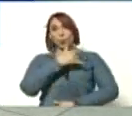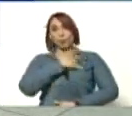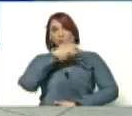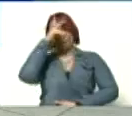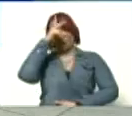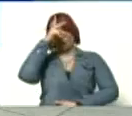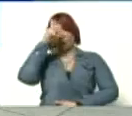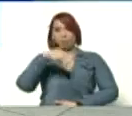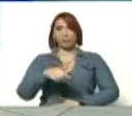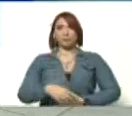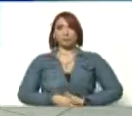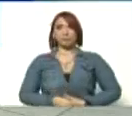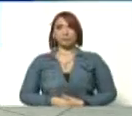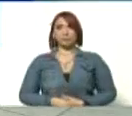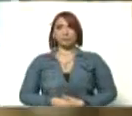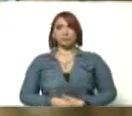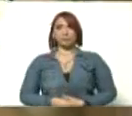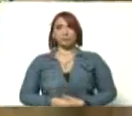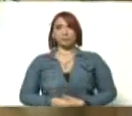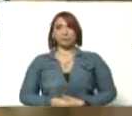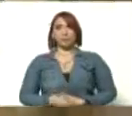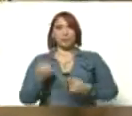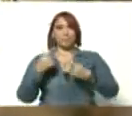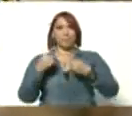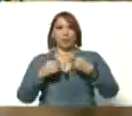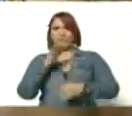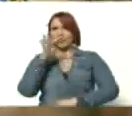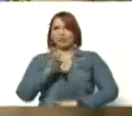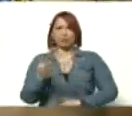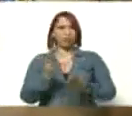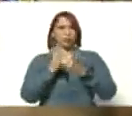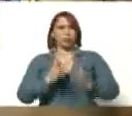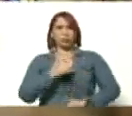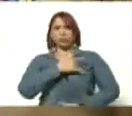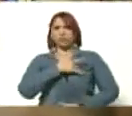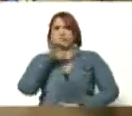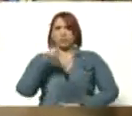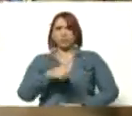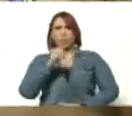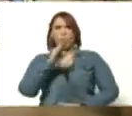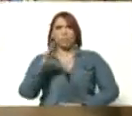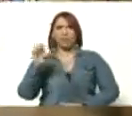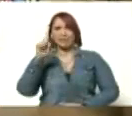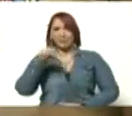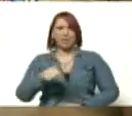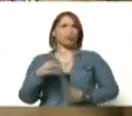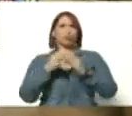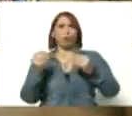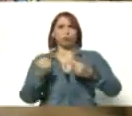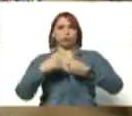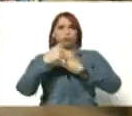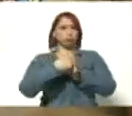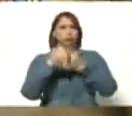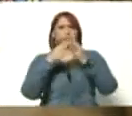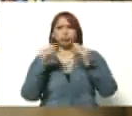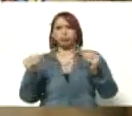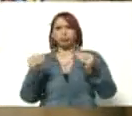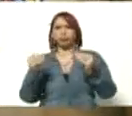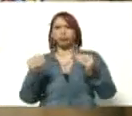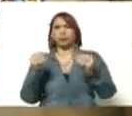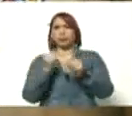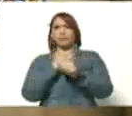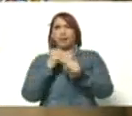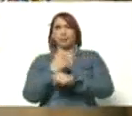la FBU, la FEBEU, la FEBEN, FAMES, Y bueno, todos estamos trabajando como un solo